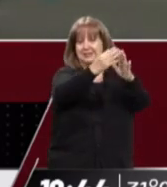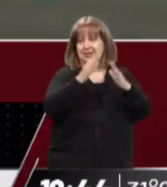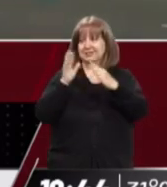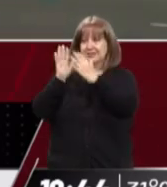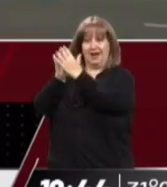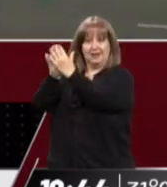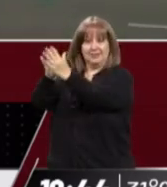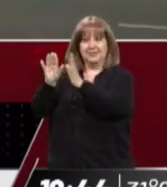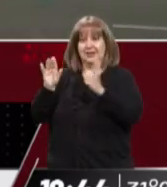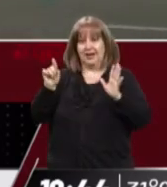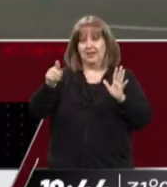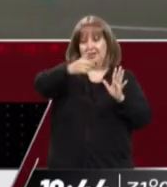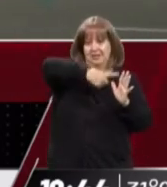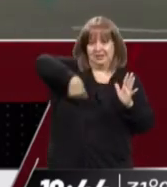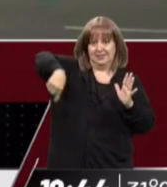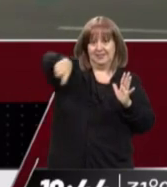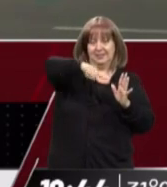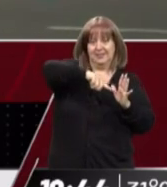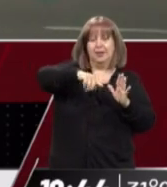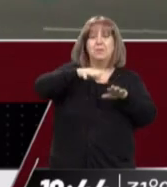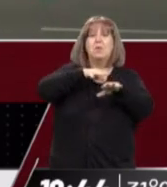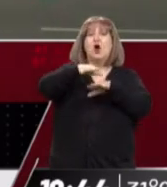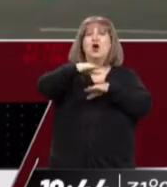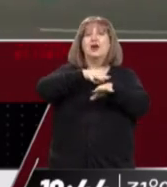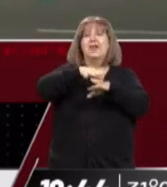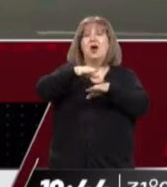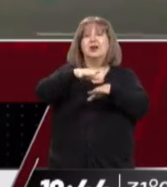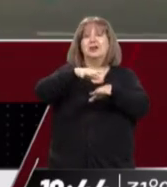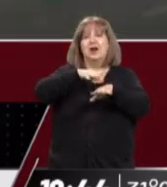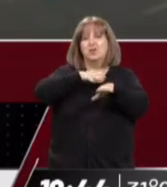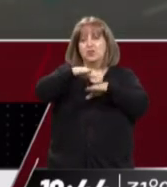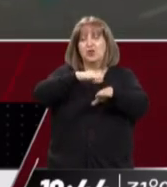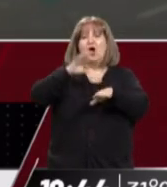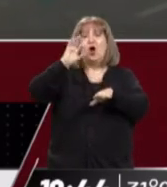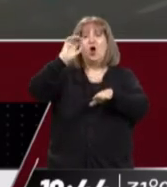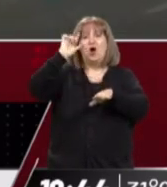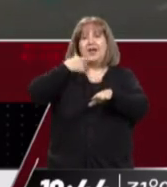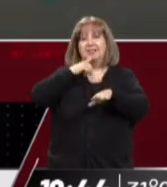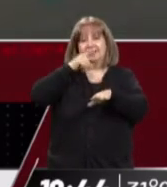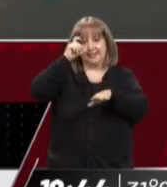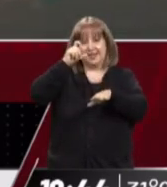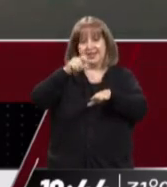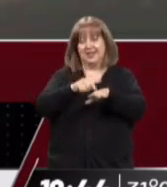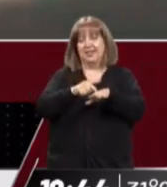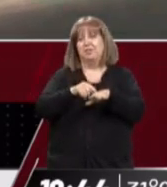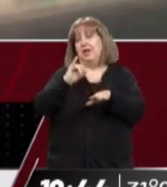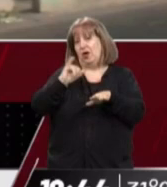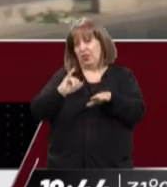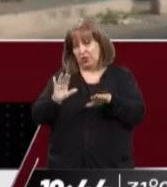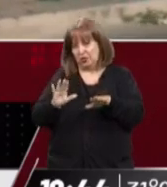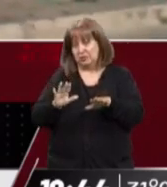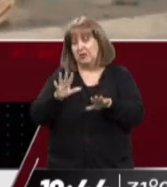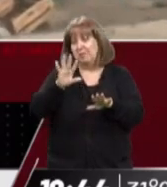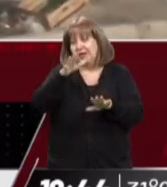línea lateral de esta importante calle que sería el corredor del Oeste hacia el lado oeste del departamento de Godoy cruz